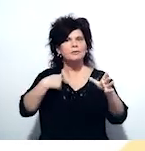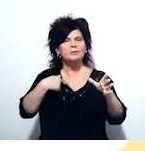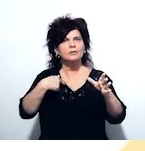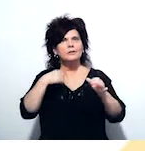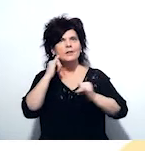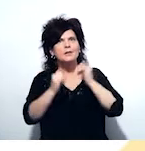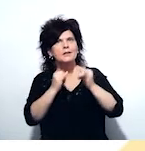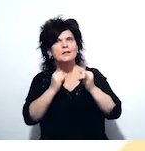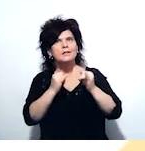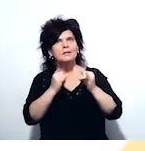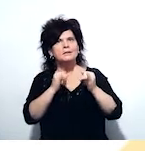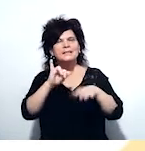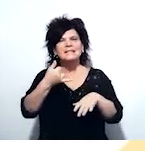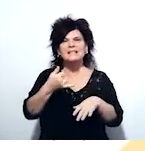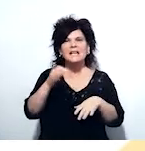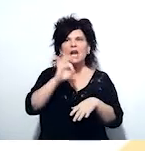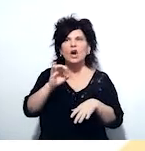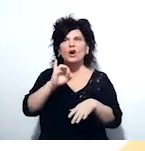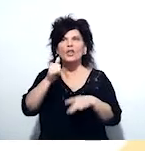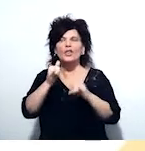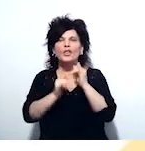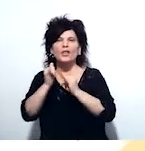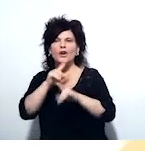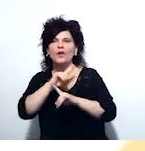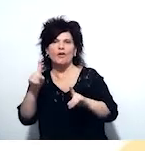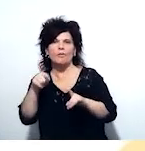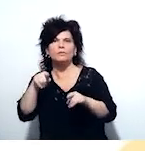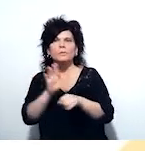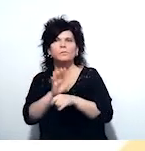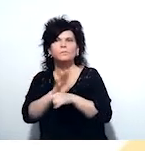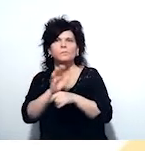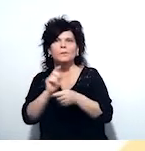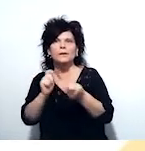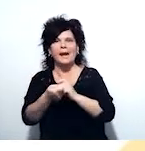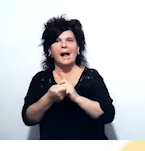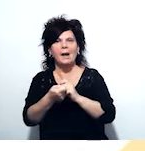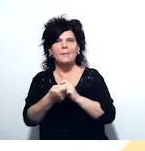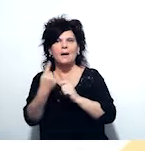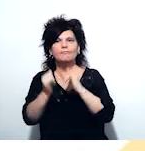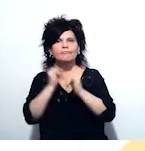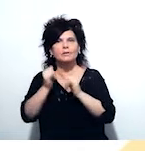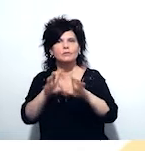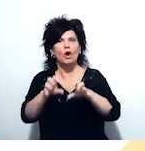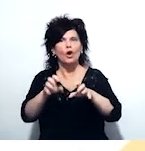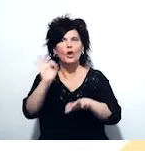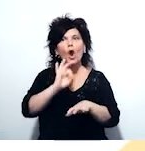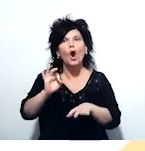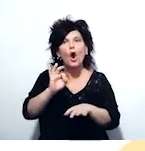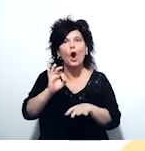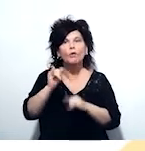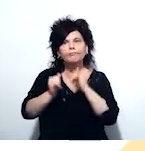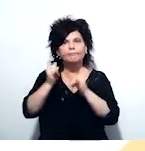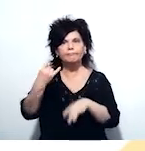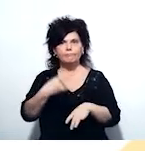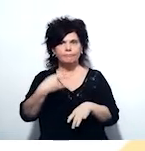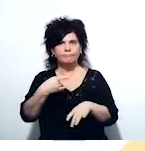decir y cuánto no debo decir, porque se transforma o en una noticia falsa o en un discurso de odio. Y acá, bueno,